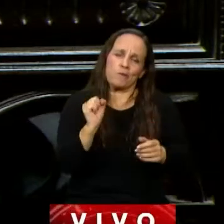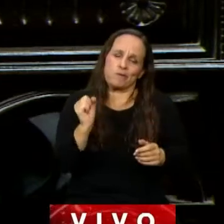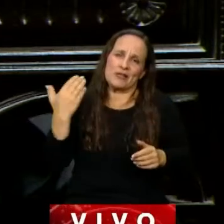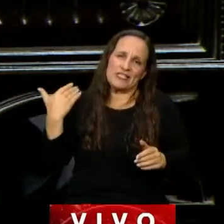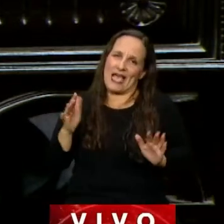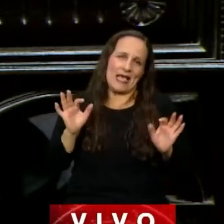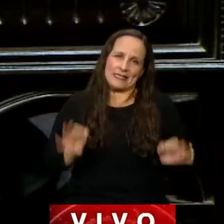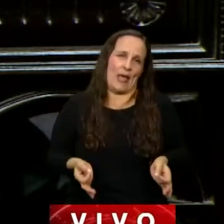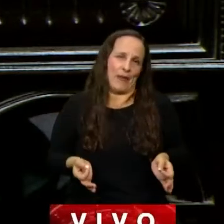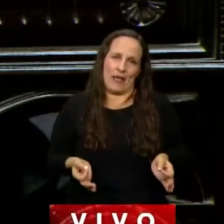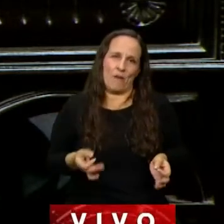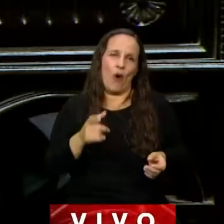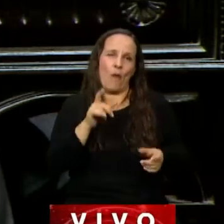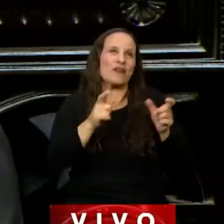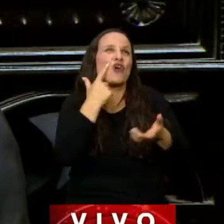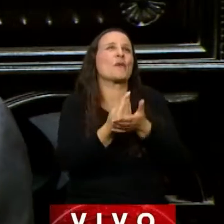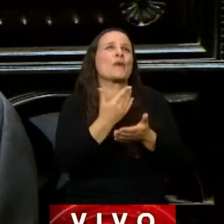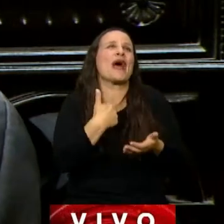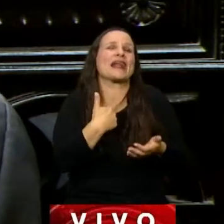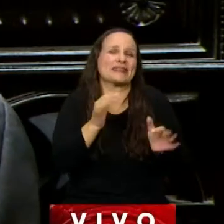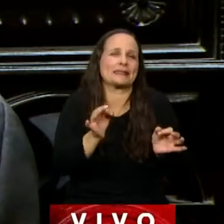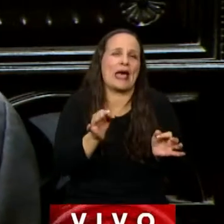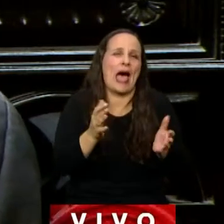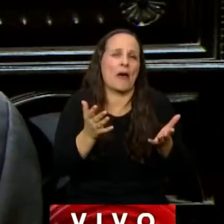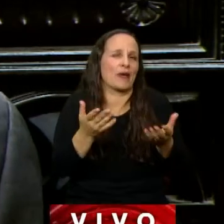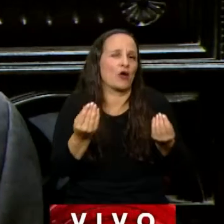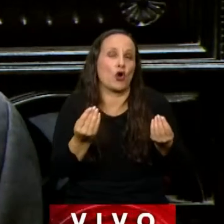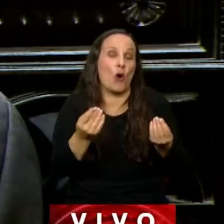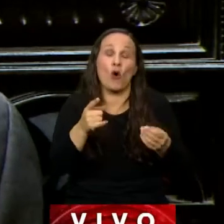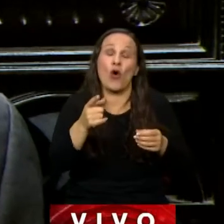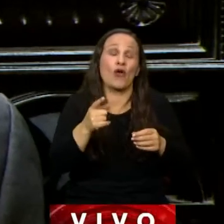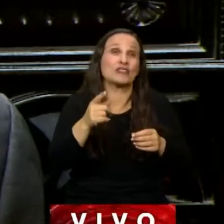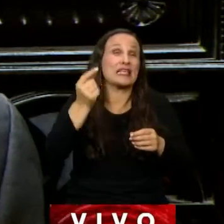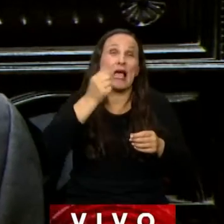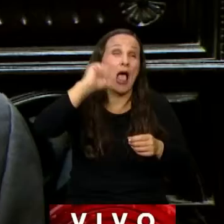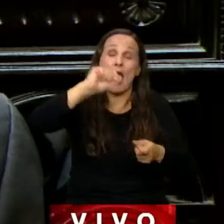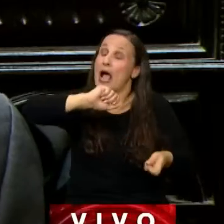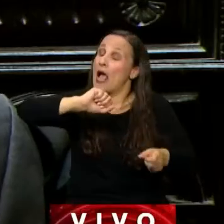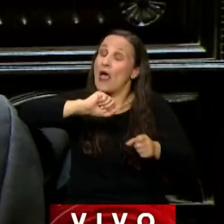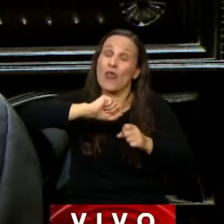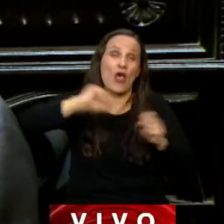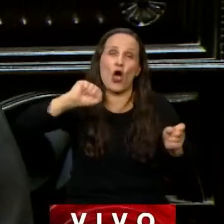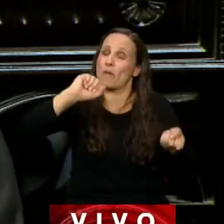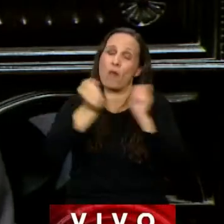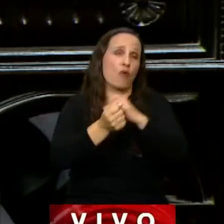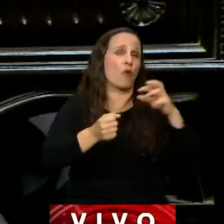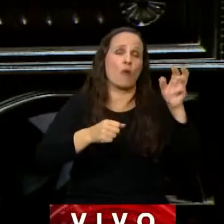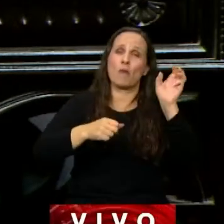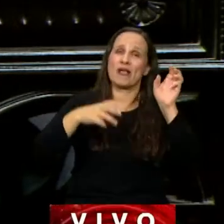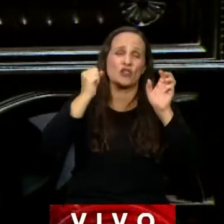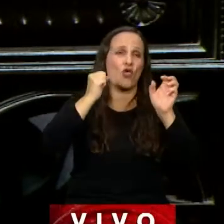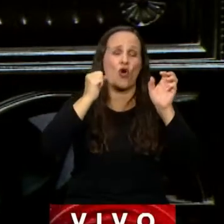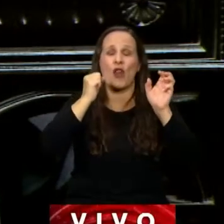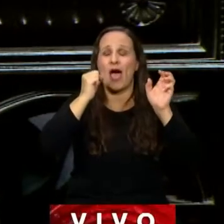las argentinas las consecuencias que tienen los shock antiinflacionarios y devaluatorios.